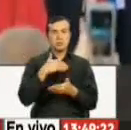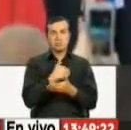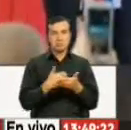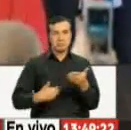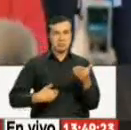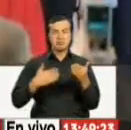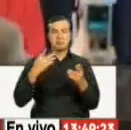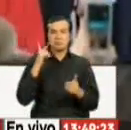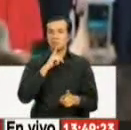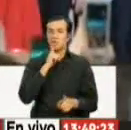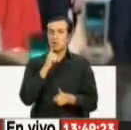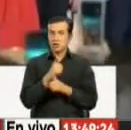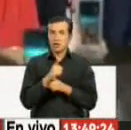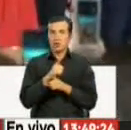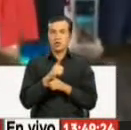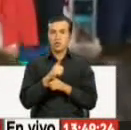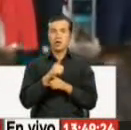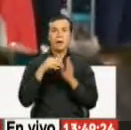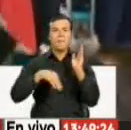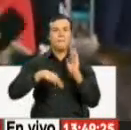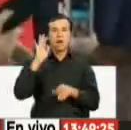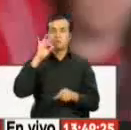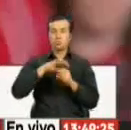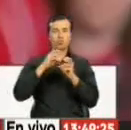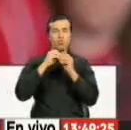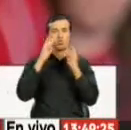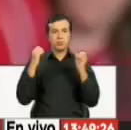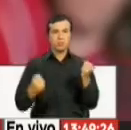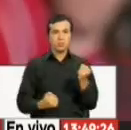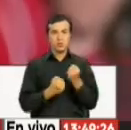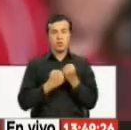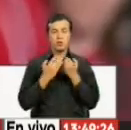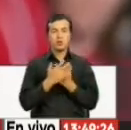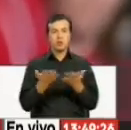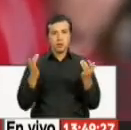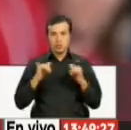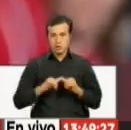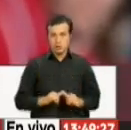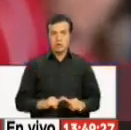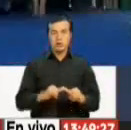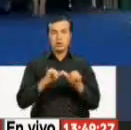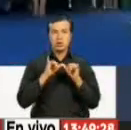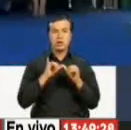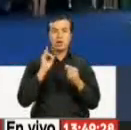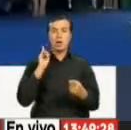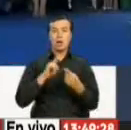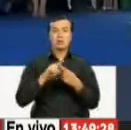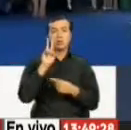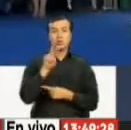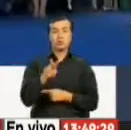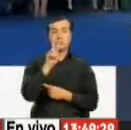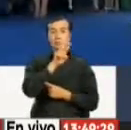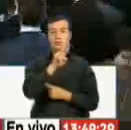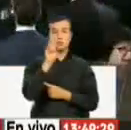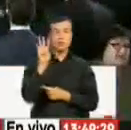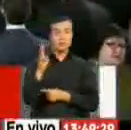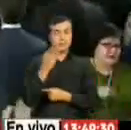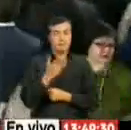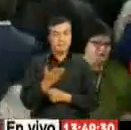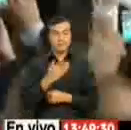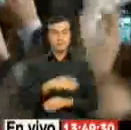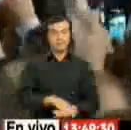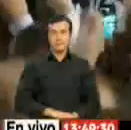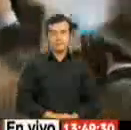resultado histórico de más de dos tercios de los votos lo que le permitirá permanecer en el kremlin hasta el 2024 para